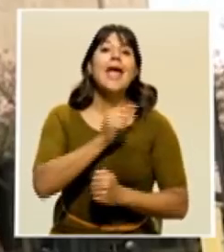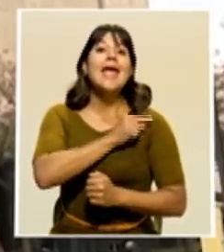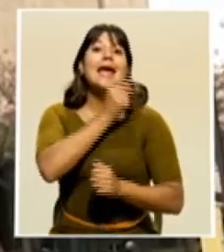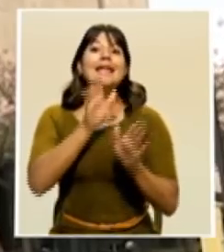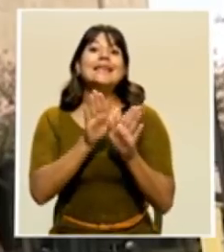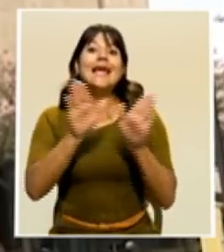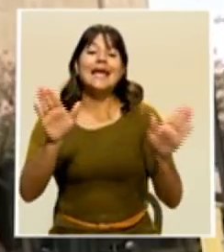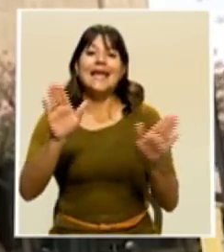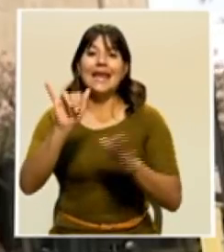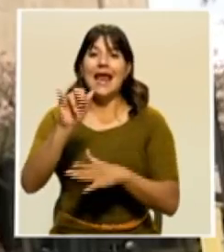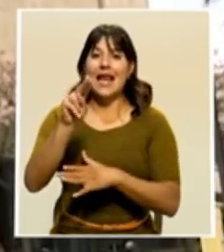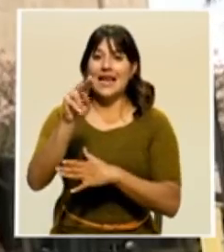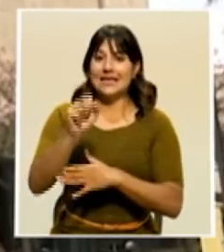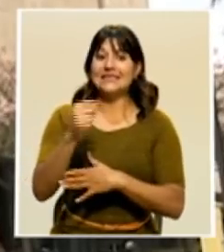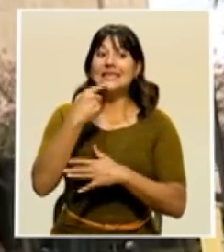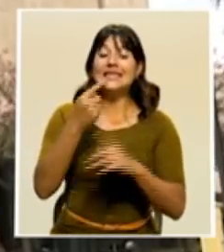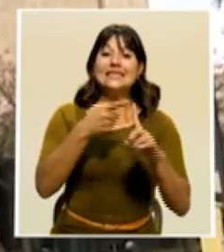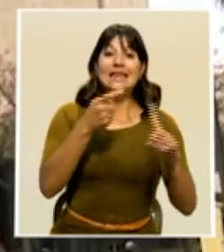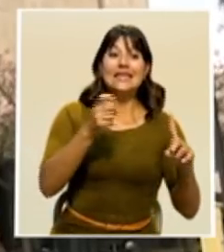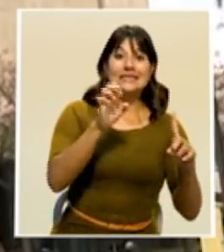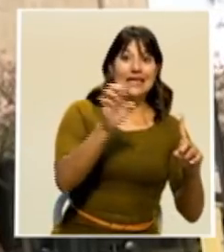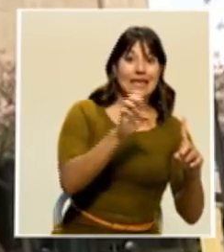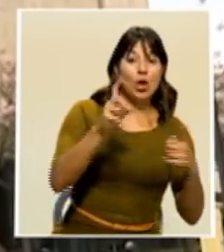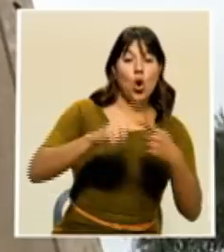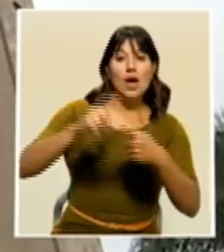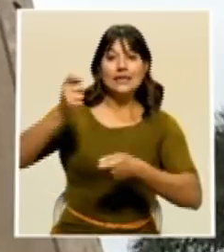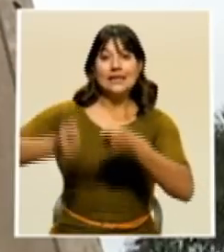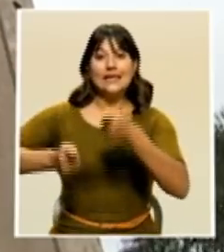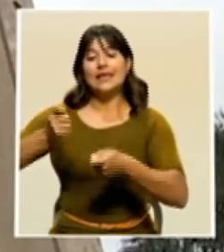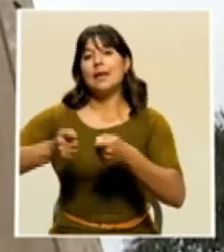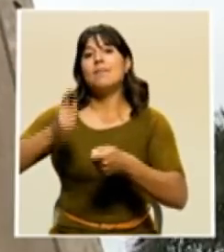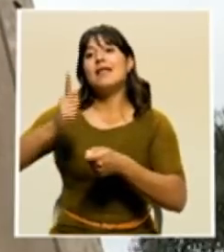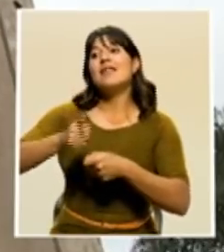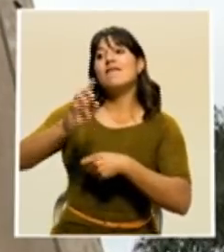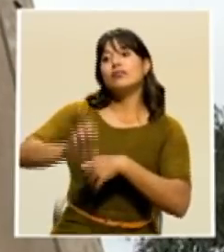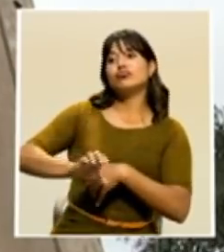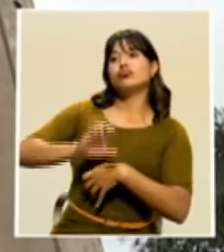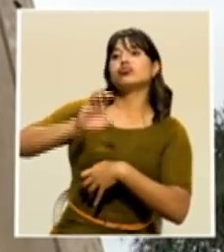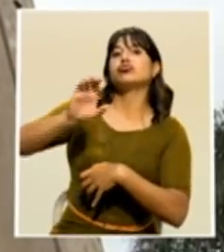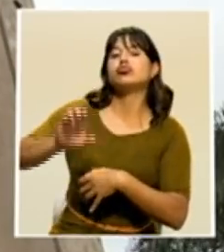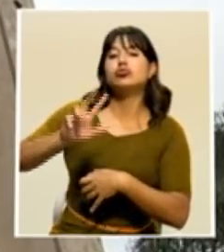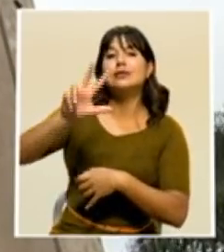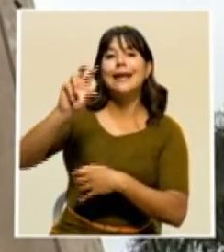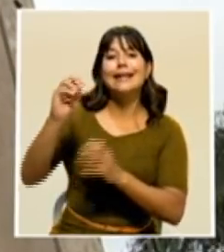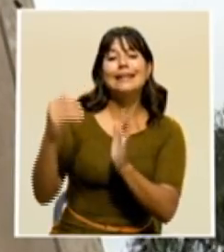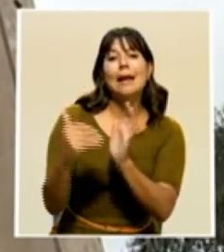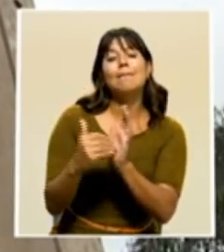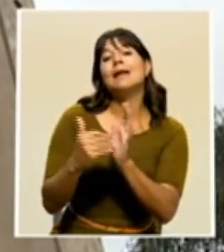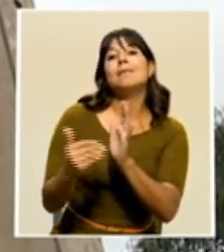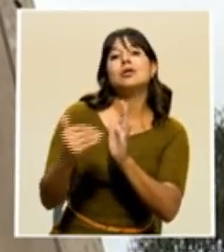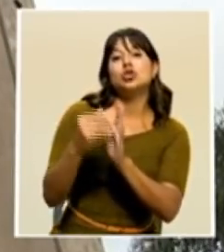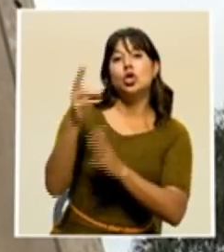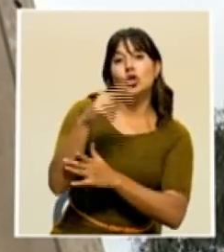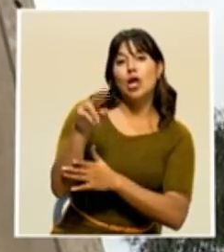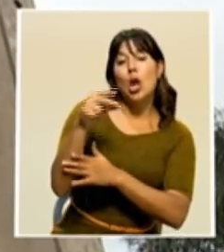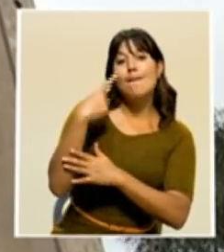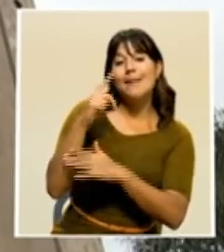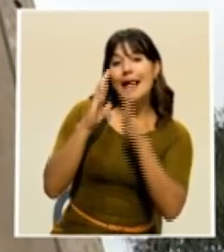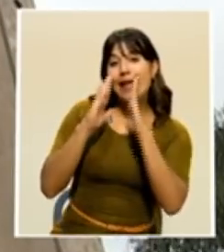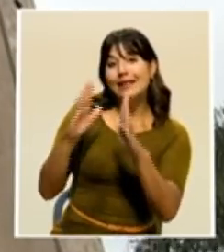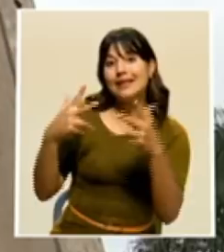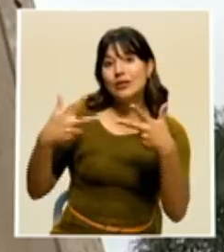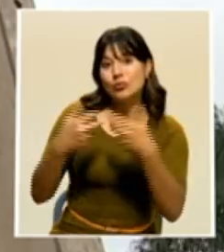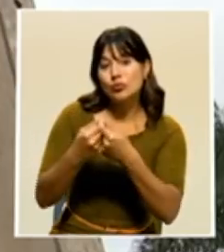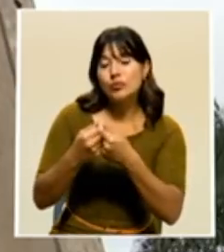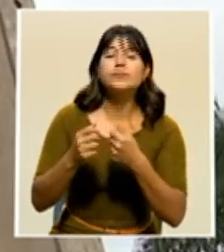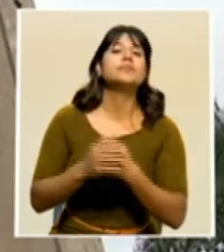INS asegura que de enero a septiembre se ha invertido 30.000 millones de colones en la atención de víctimas en accidentes de tránsito.